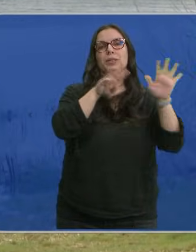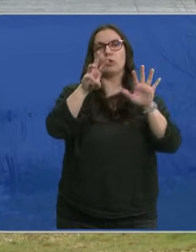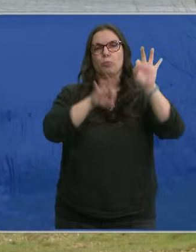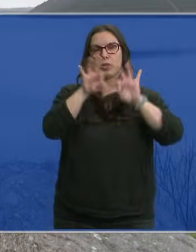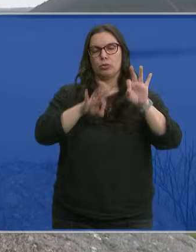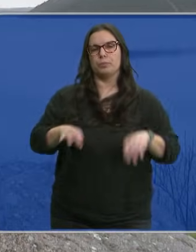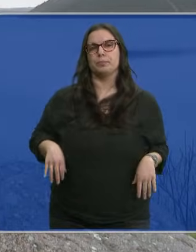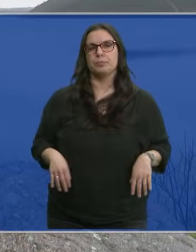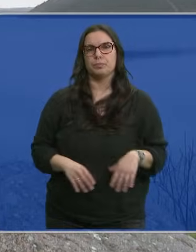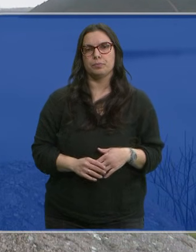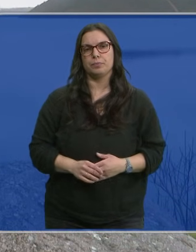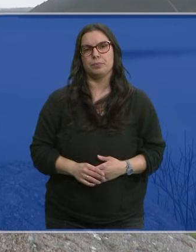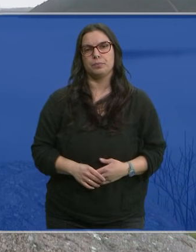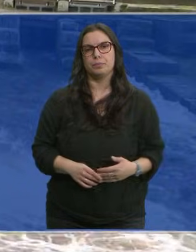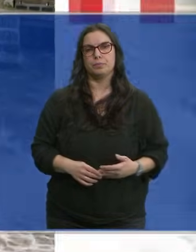de su capacidad.